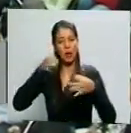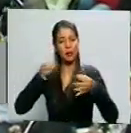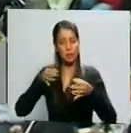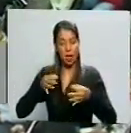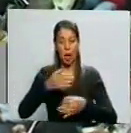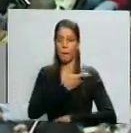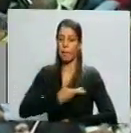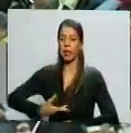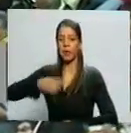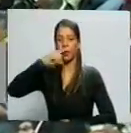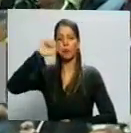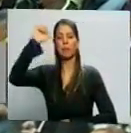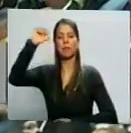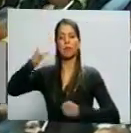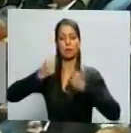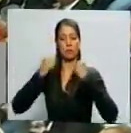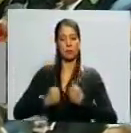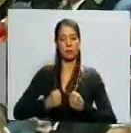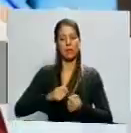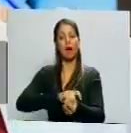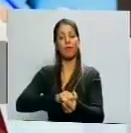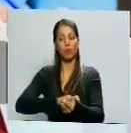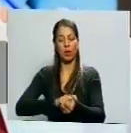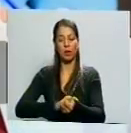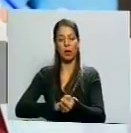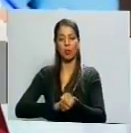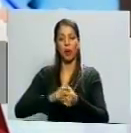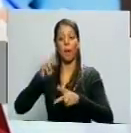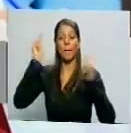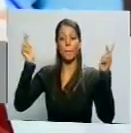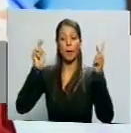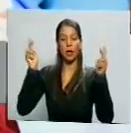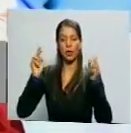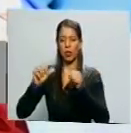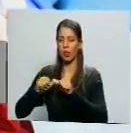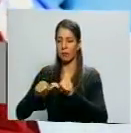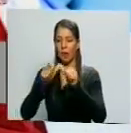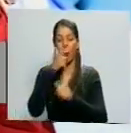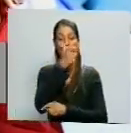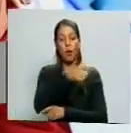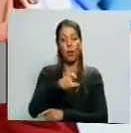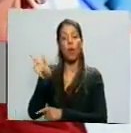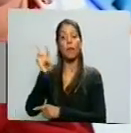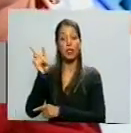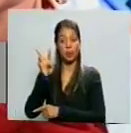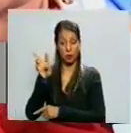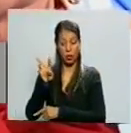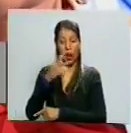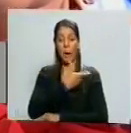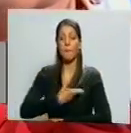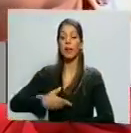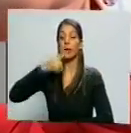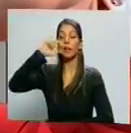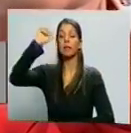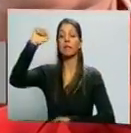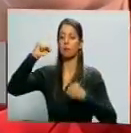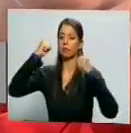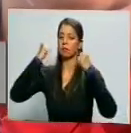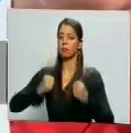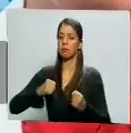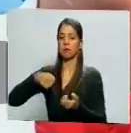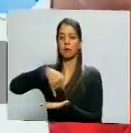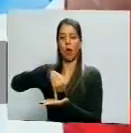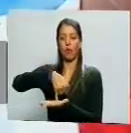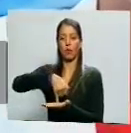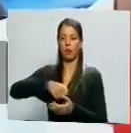del presidente Nicolás Maduro Moros como parte de las victorias obtenidas por el pueblo venezolano y un presidente que no se ha arrodillado ni avilanado ante